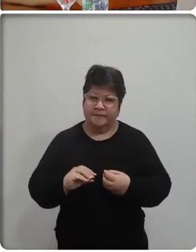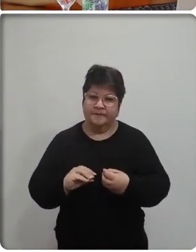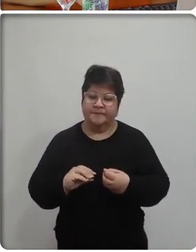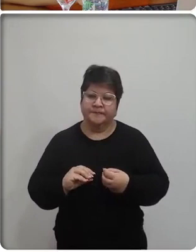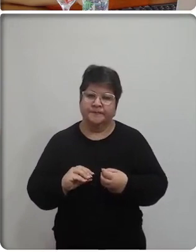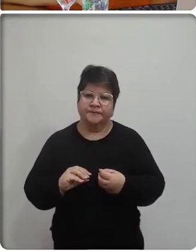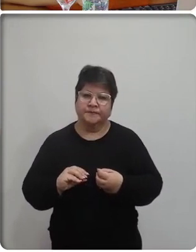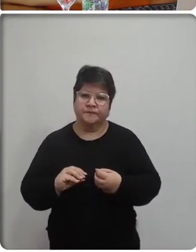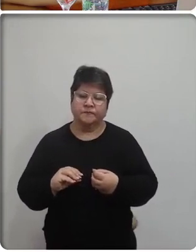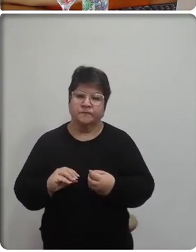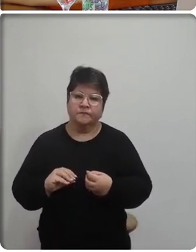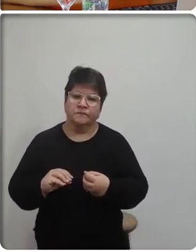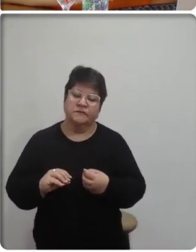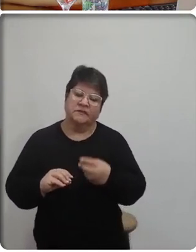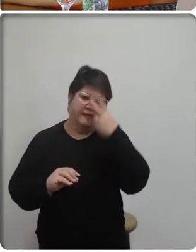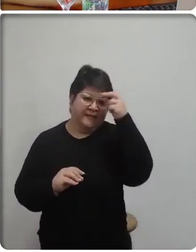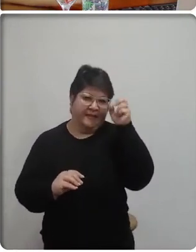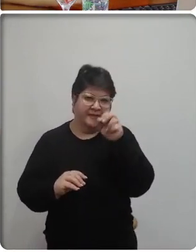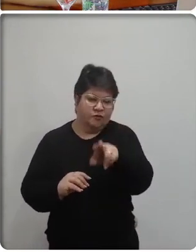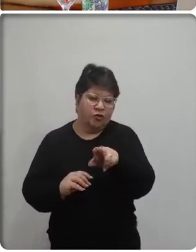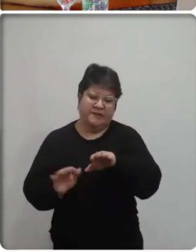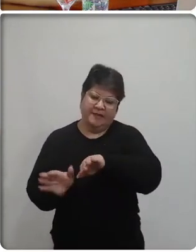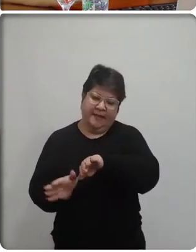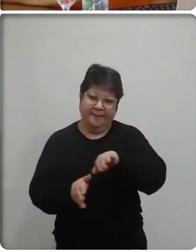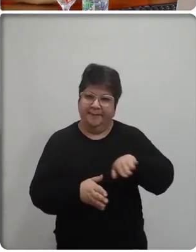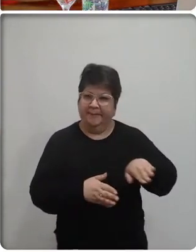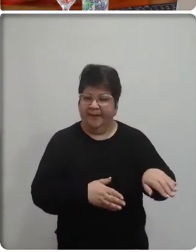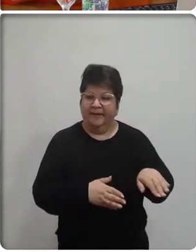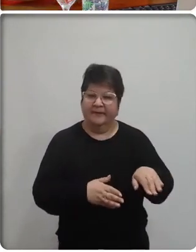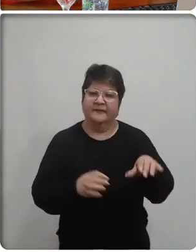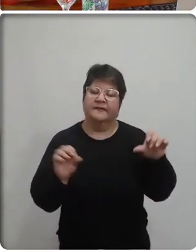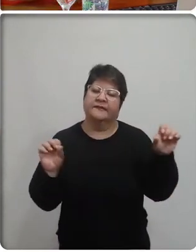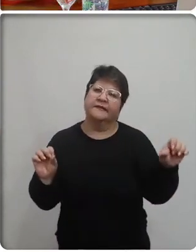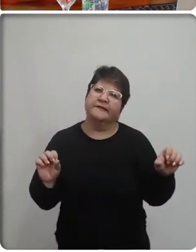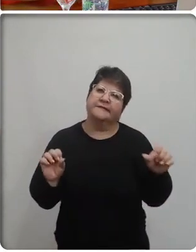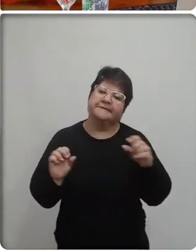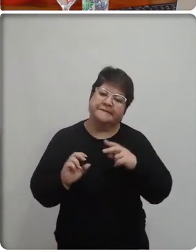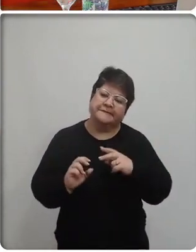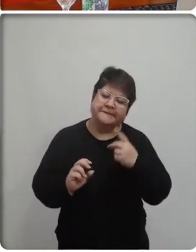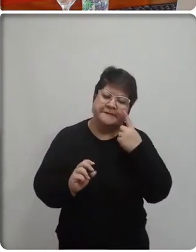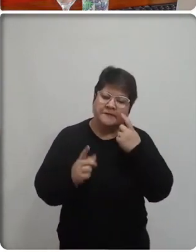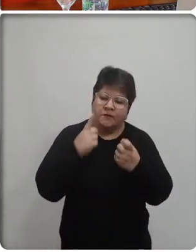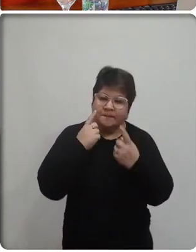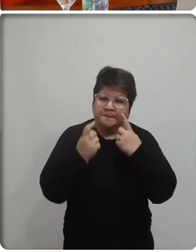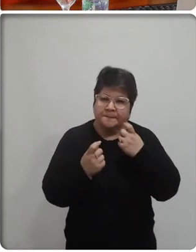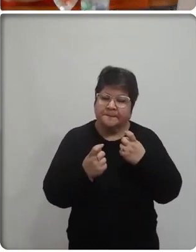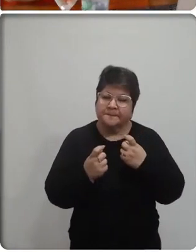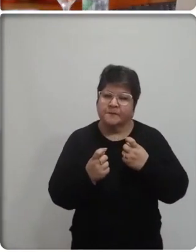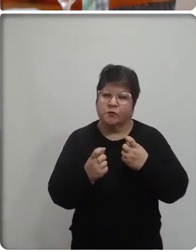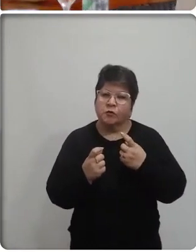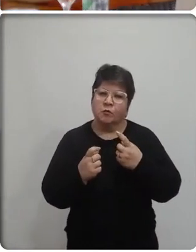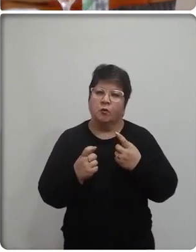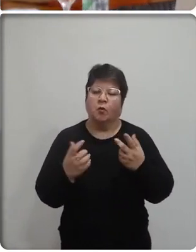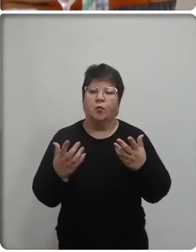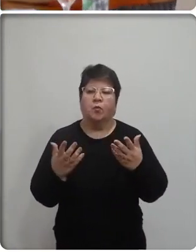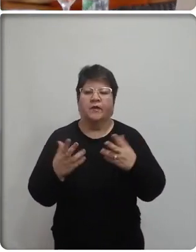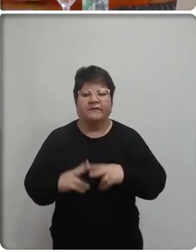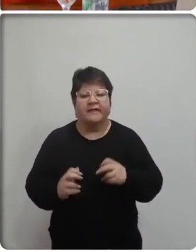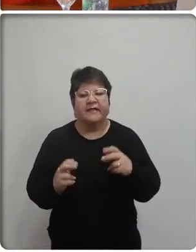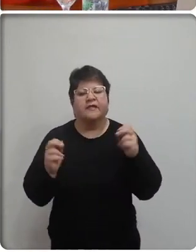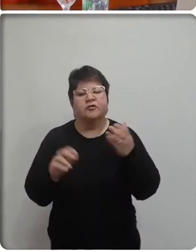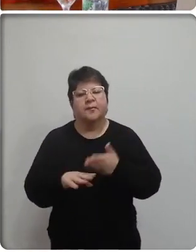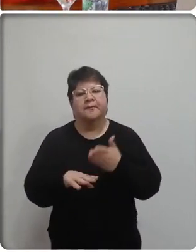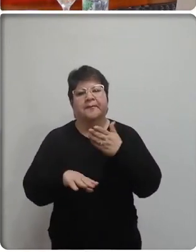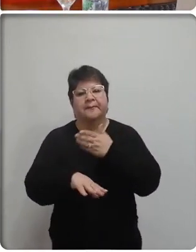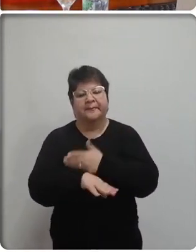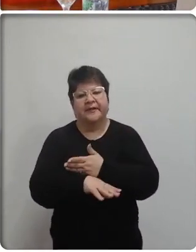Lo de la internación es un capítulo aparte, es lo que se hizo una especie de prorrateo que se toma un estudio previo, tiene toda